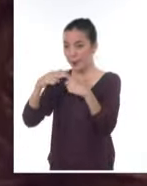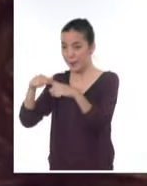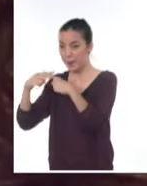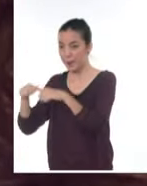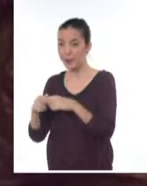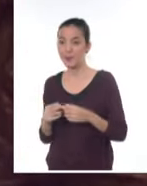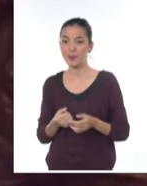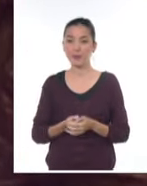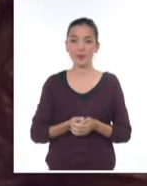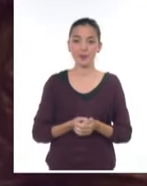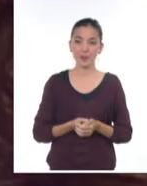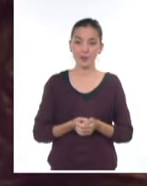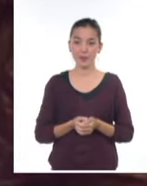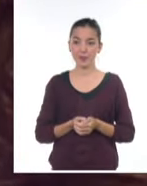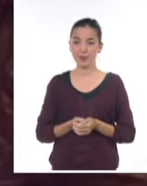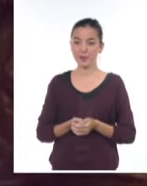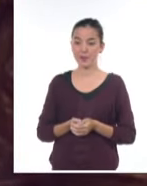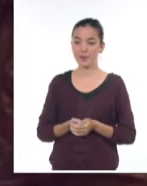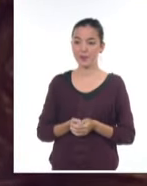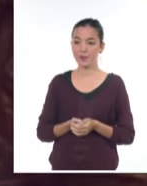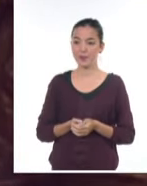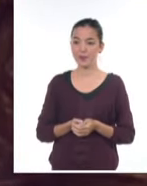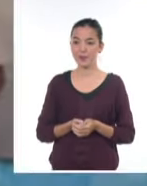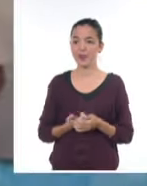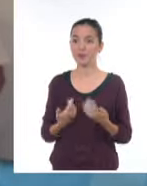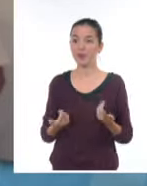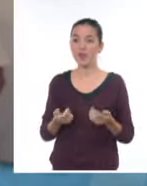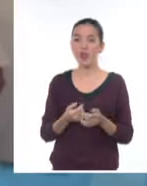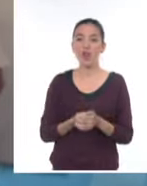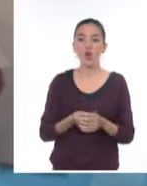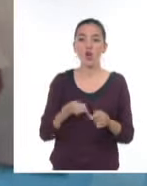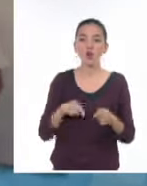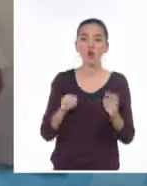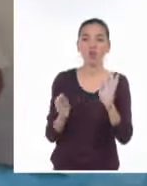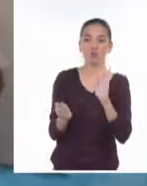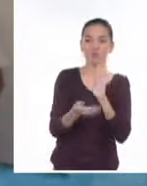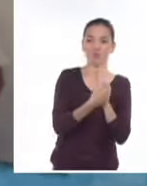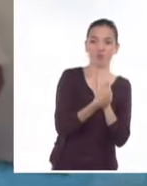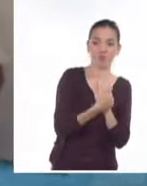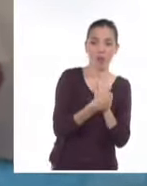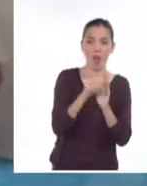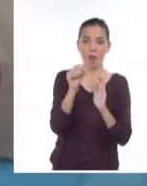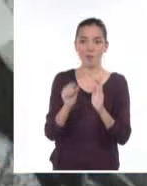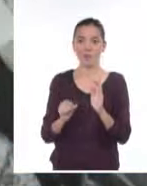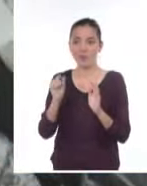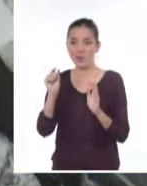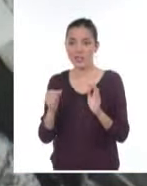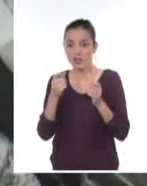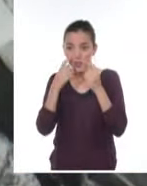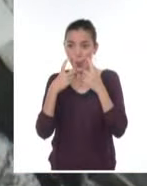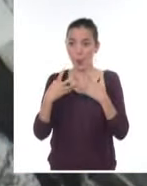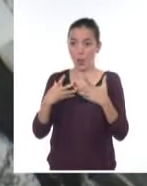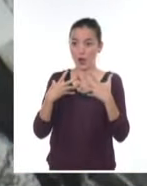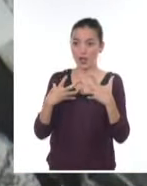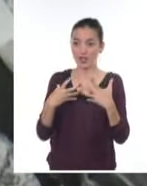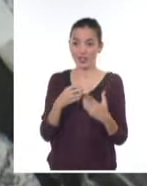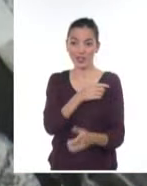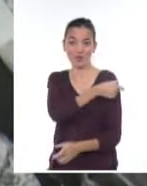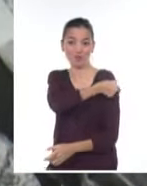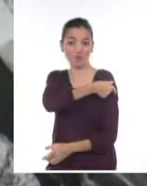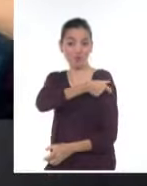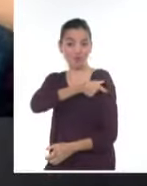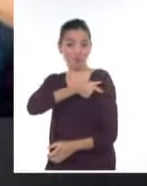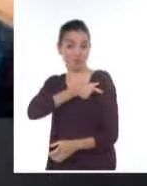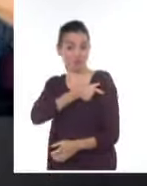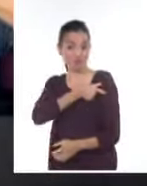de la sublevación armada popular, Julio Camacho Aguilera, y miembros del movimiento 26 de julio, perseguidos por la tiranía